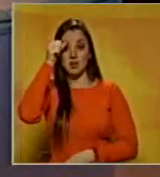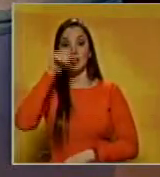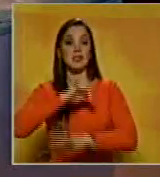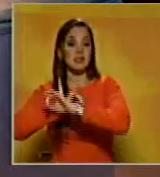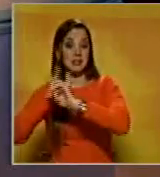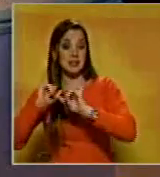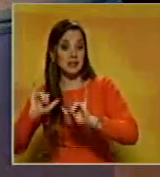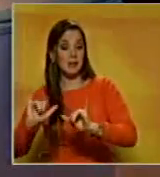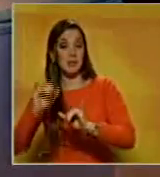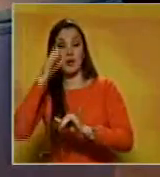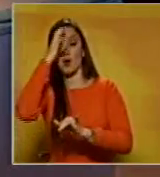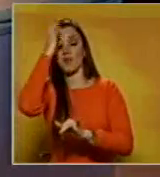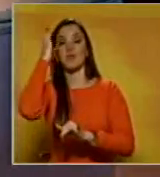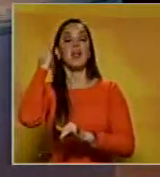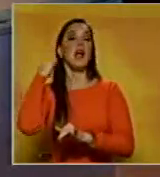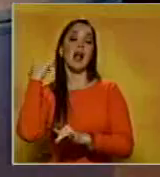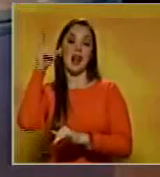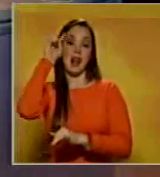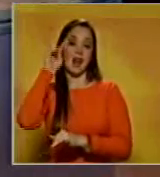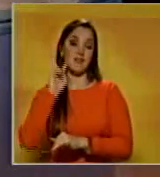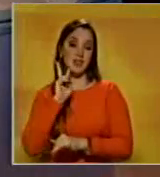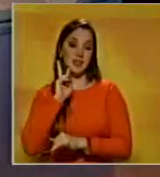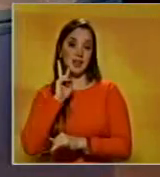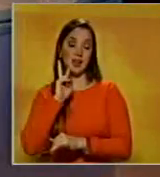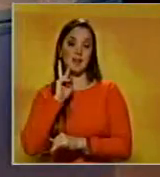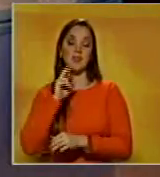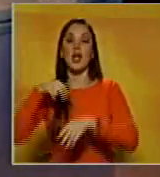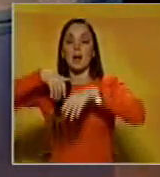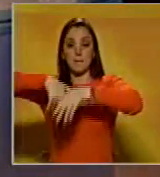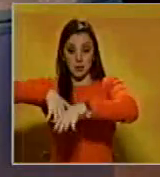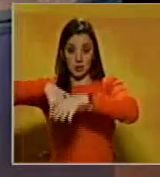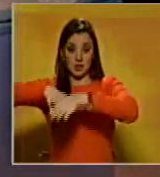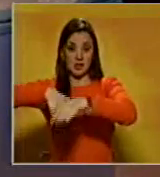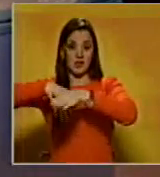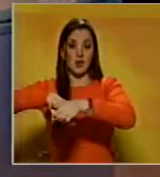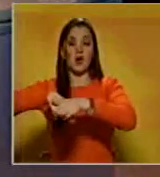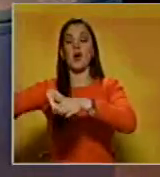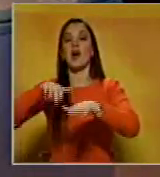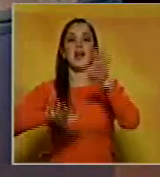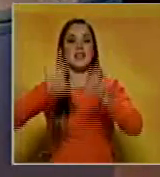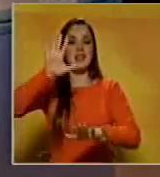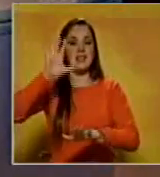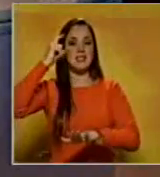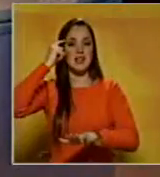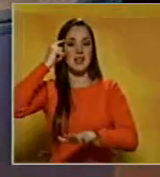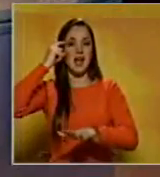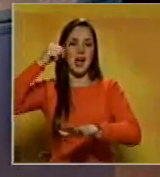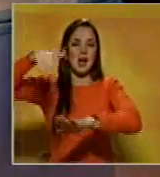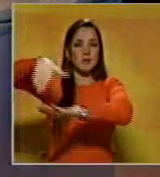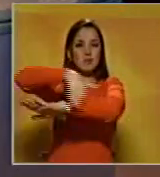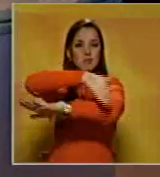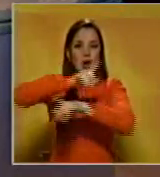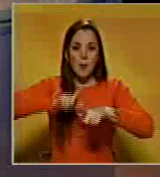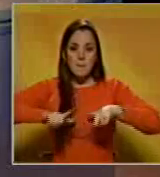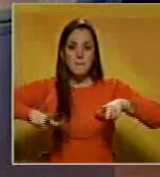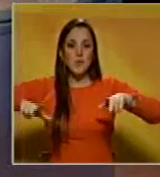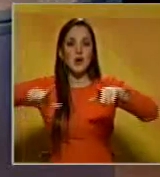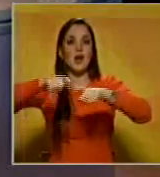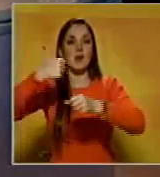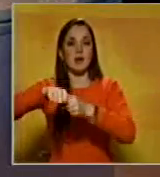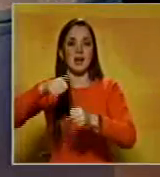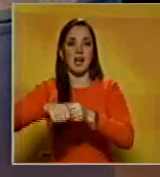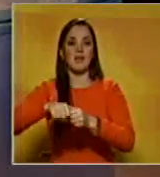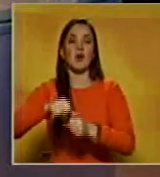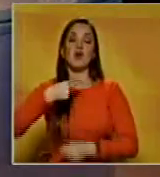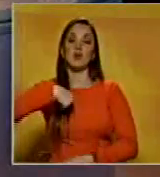procesión lacustre. La Virgen de Chiquinquirá realizó esta procesión durante 15 días por el lago de Maracaibo. Bueno, y nosotros tenemos una enviada especial,